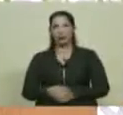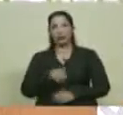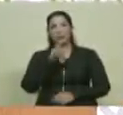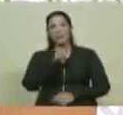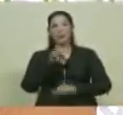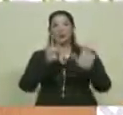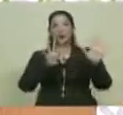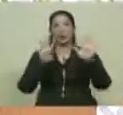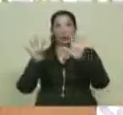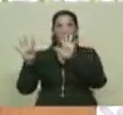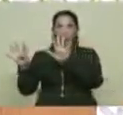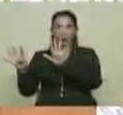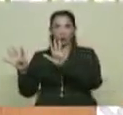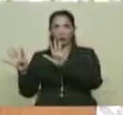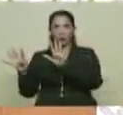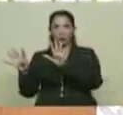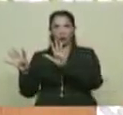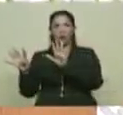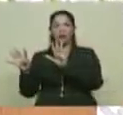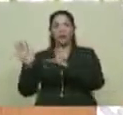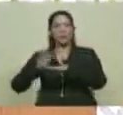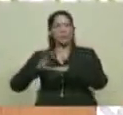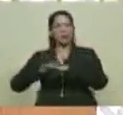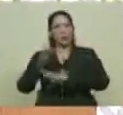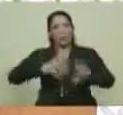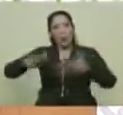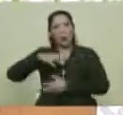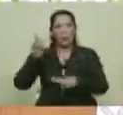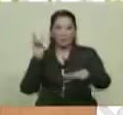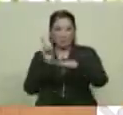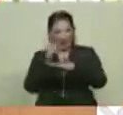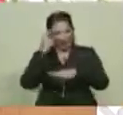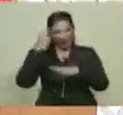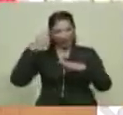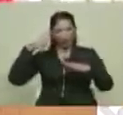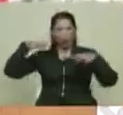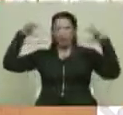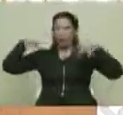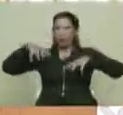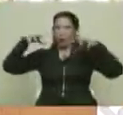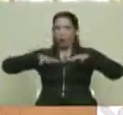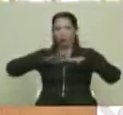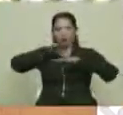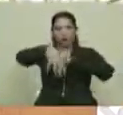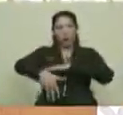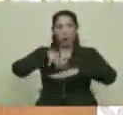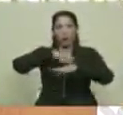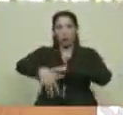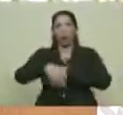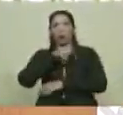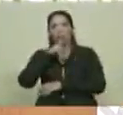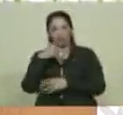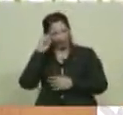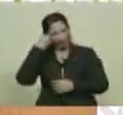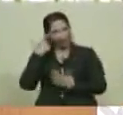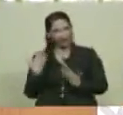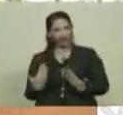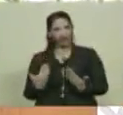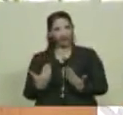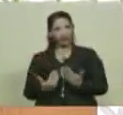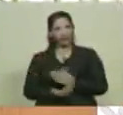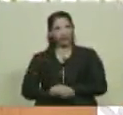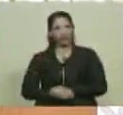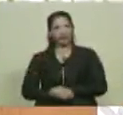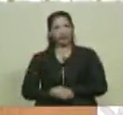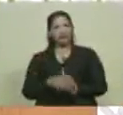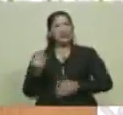99, ocurrió el desastre de Vargas. Ocurrió el desastre de Vargas. ¿Qué dijo la jerarquía eclesiástica